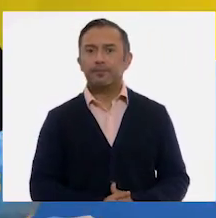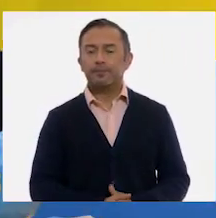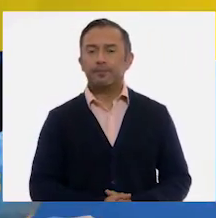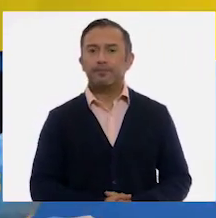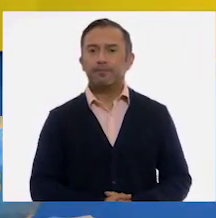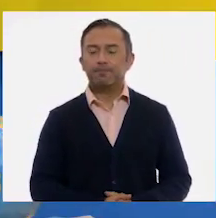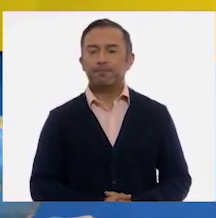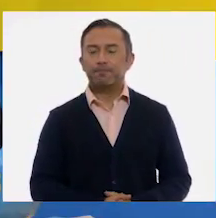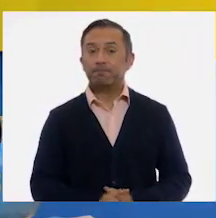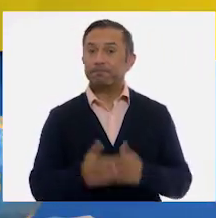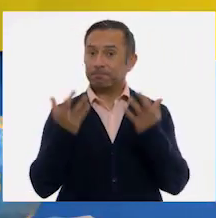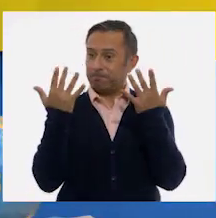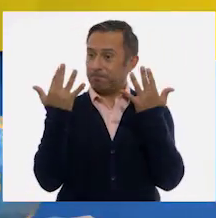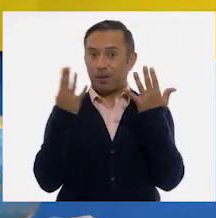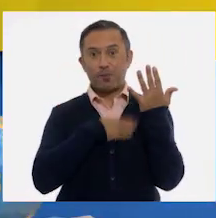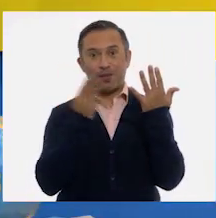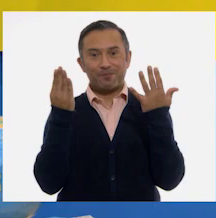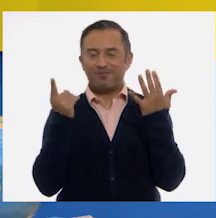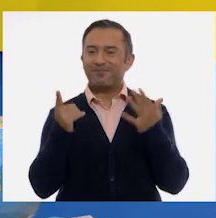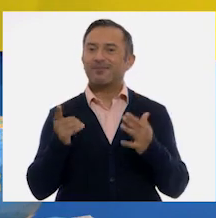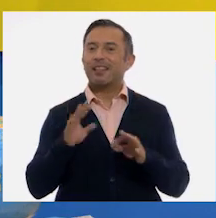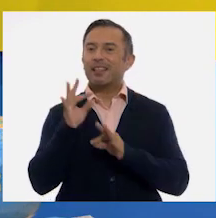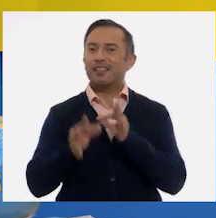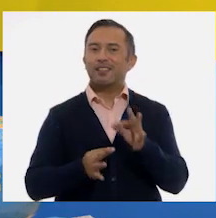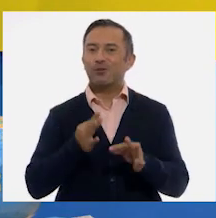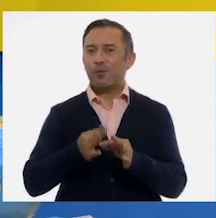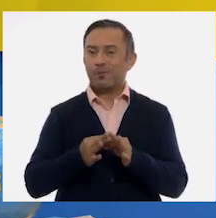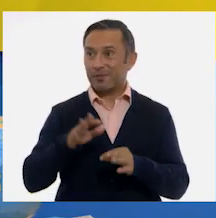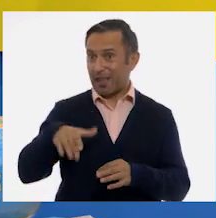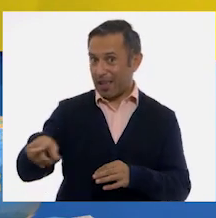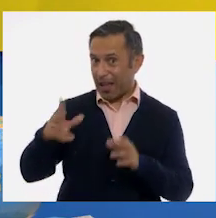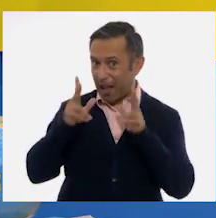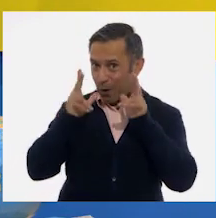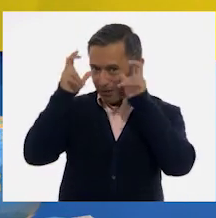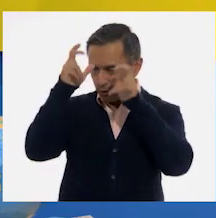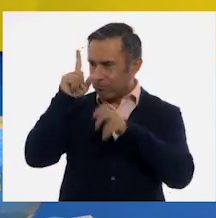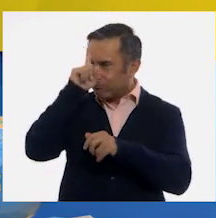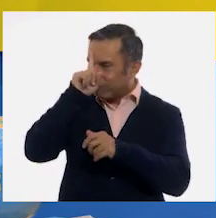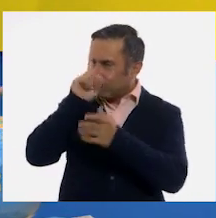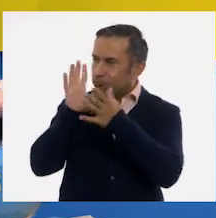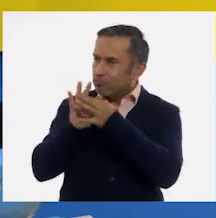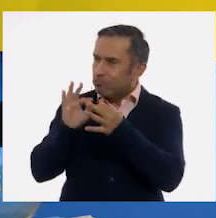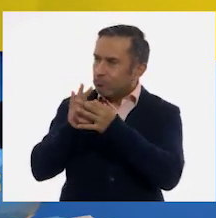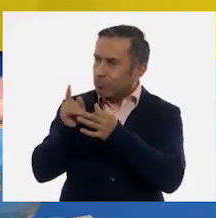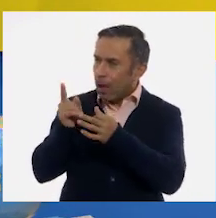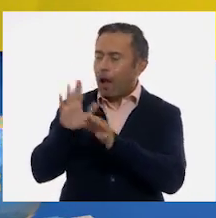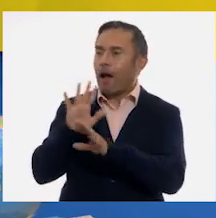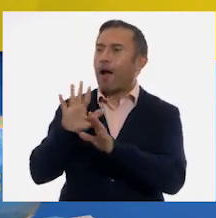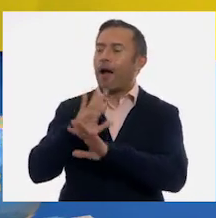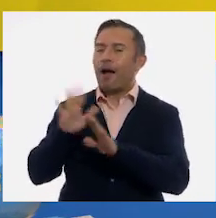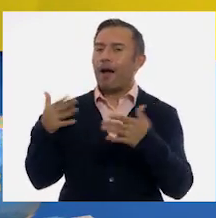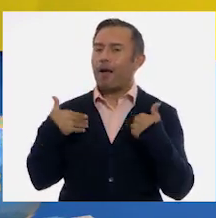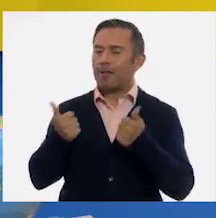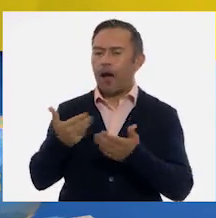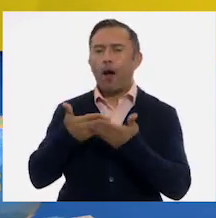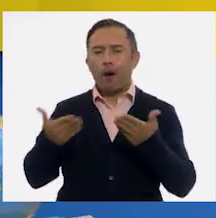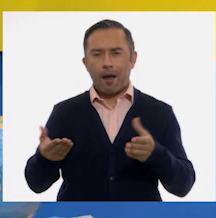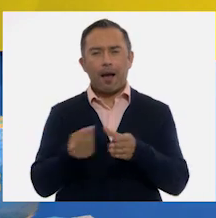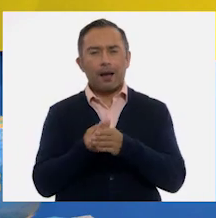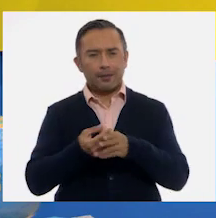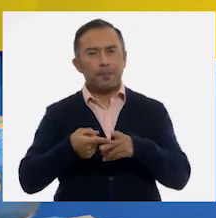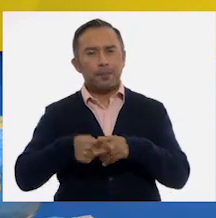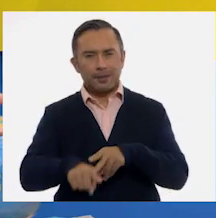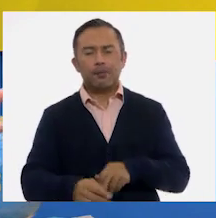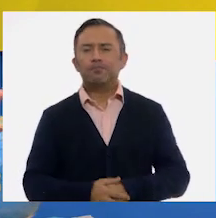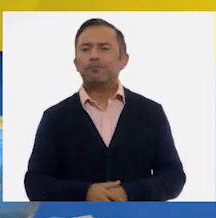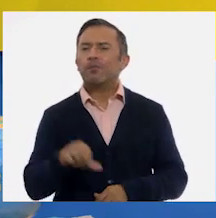Listo, maestra. Después de escuchar los importantes consejos de Ajo Listo, podemos empezar la clase. Dígame, ¿qué temas descubriremos